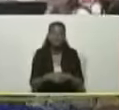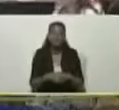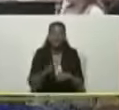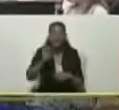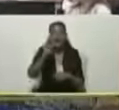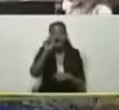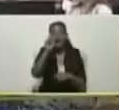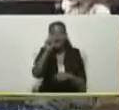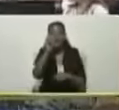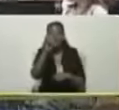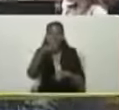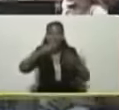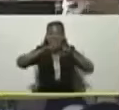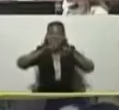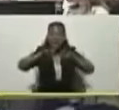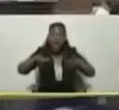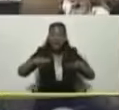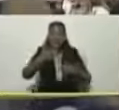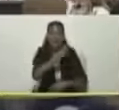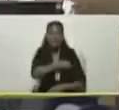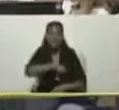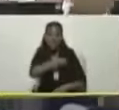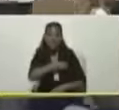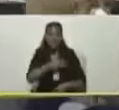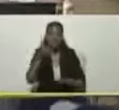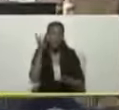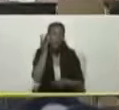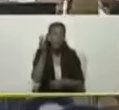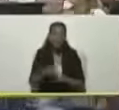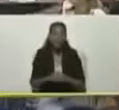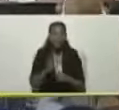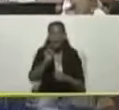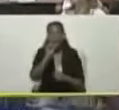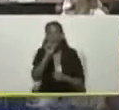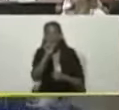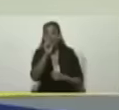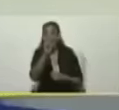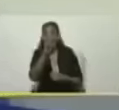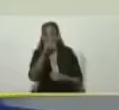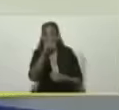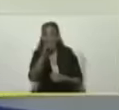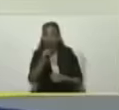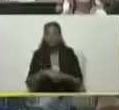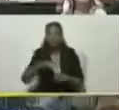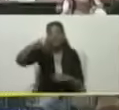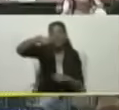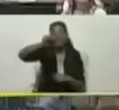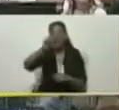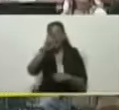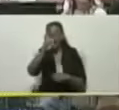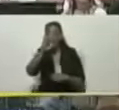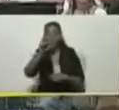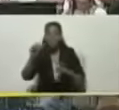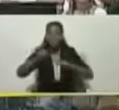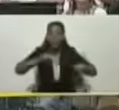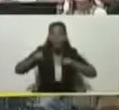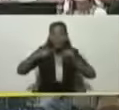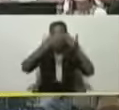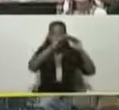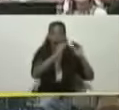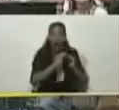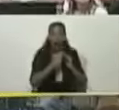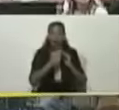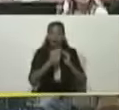Astrid Albornoz, secretaria de la Gran Misión. Astrid. A Karen Ramírez, vocero del movimiento Hogares de la